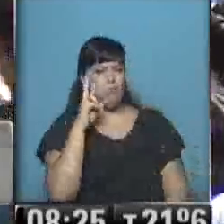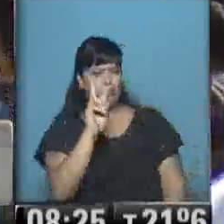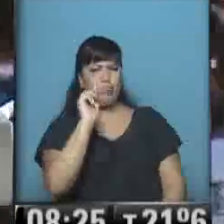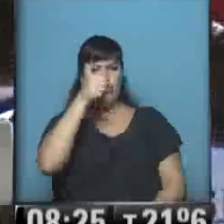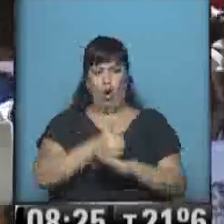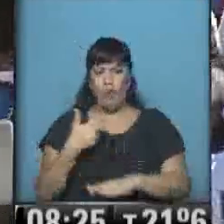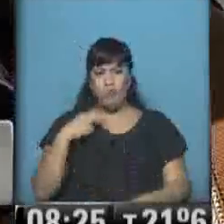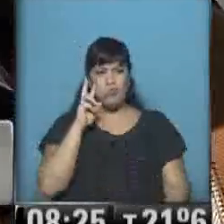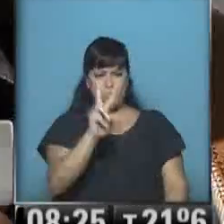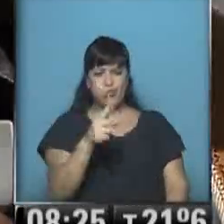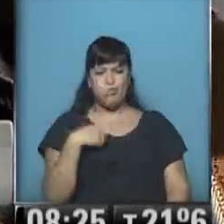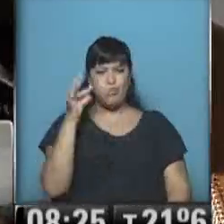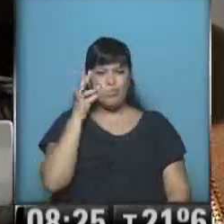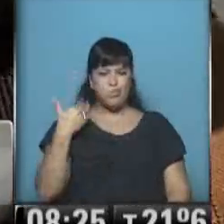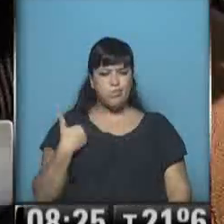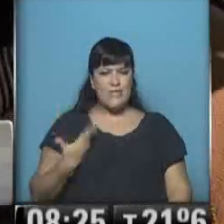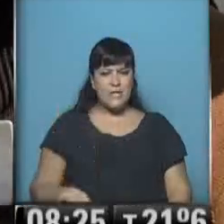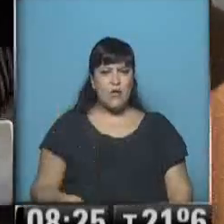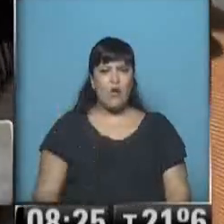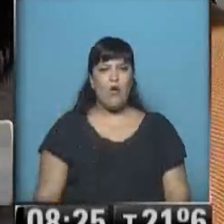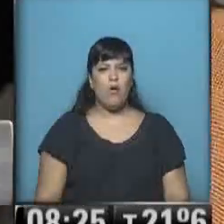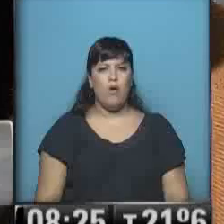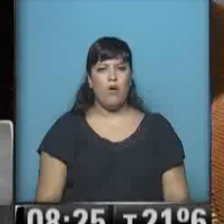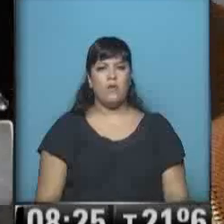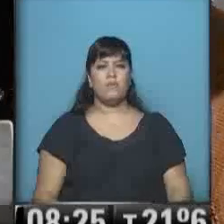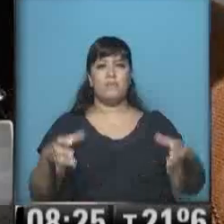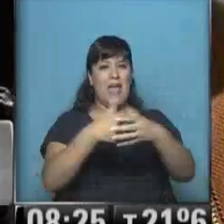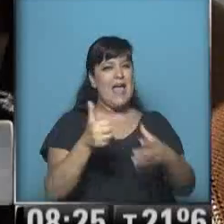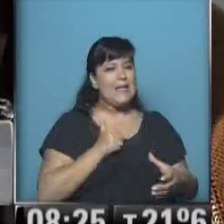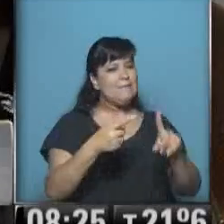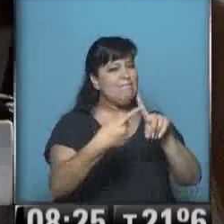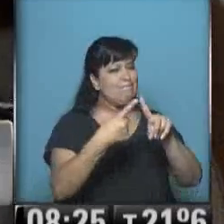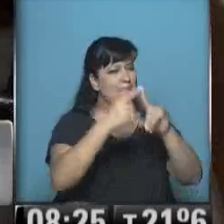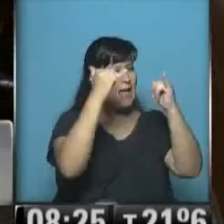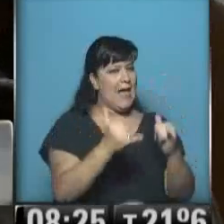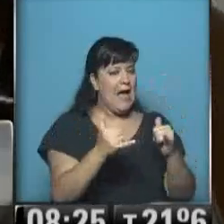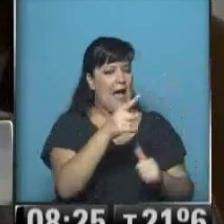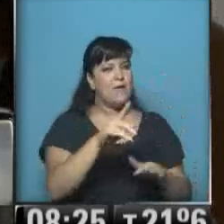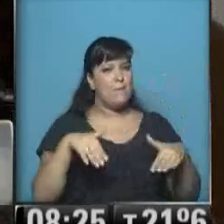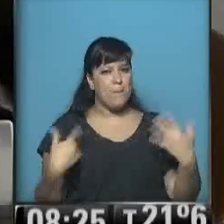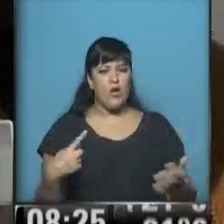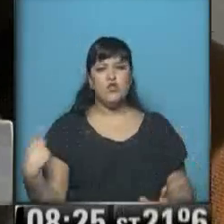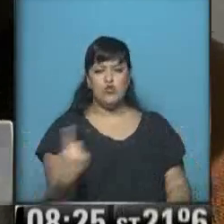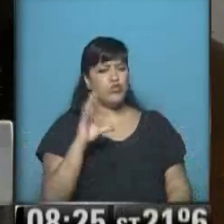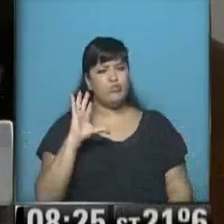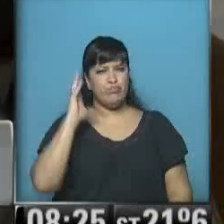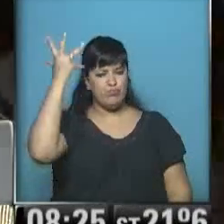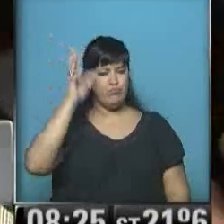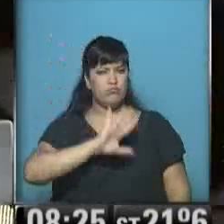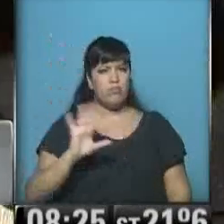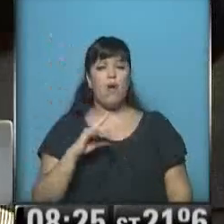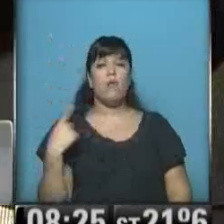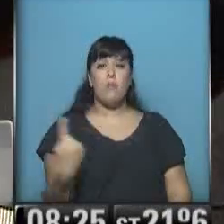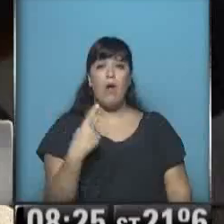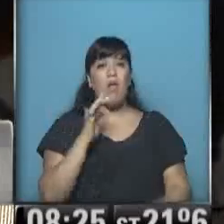ahí. Yo fui testigo de que el ejército tiene algo que ver en todo esto. Entonces, por eso estamos muy enojados de que en lugar